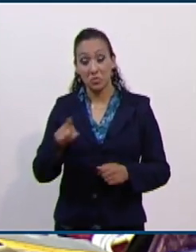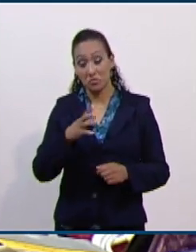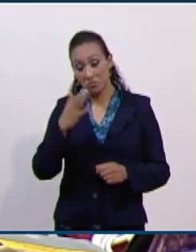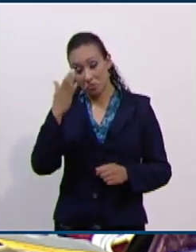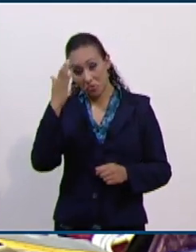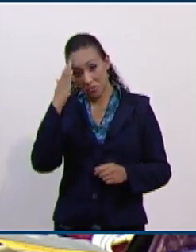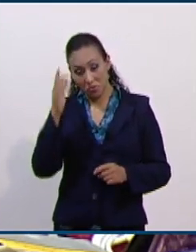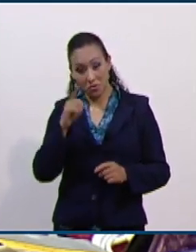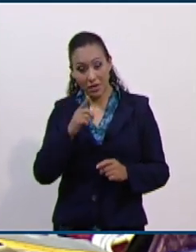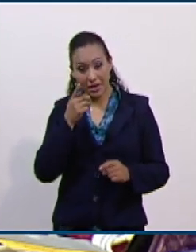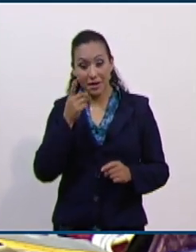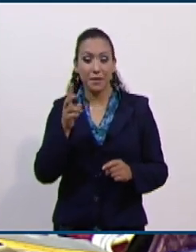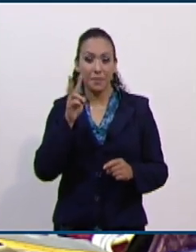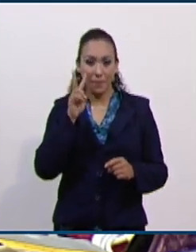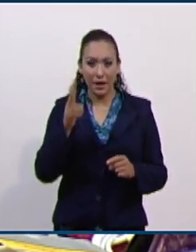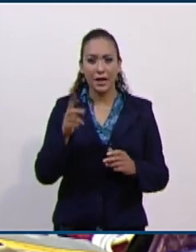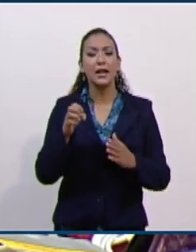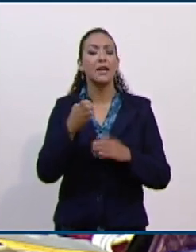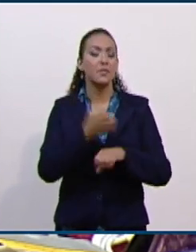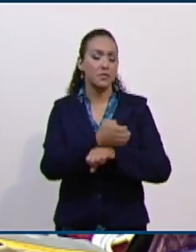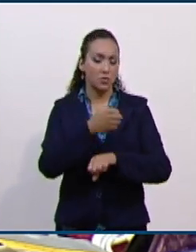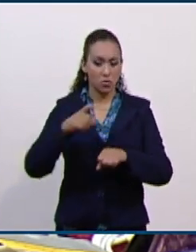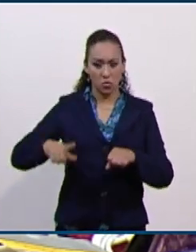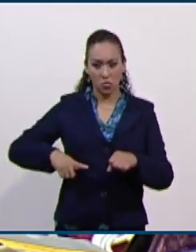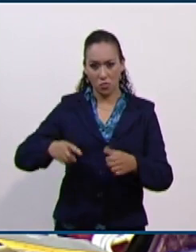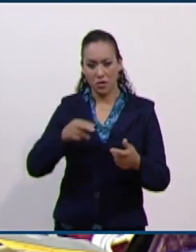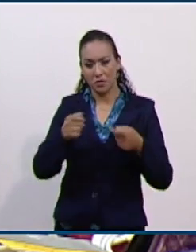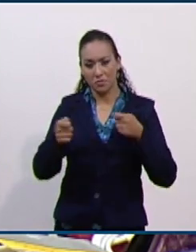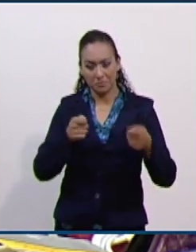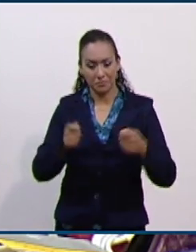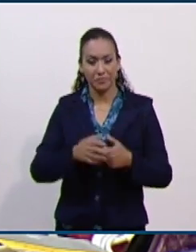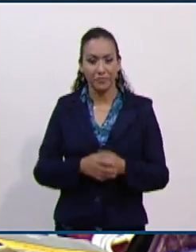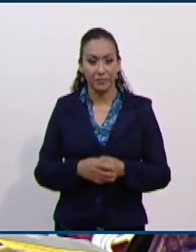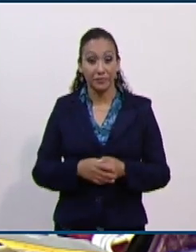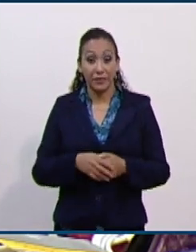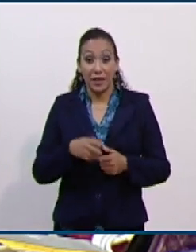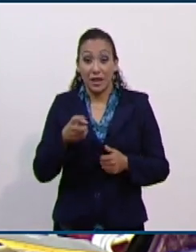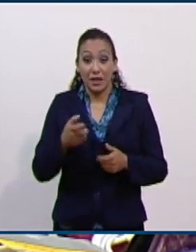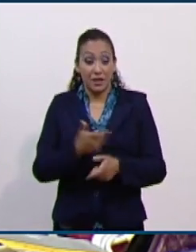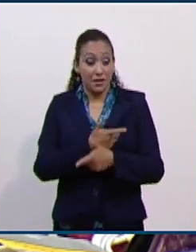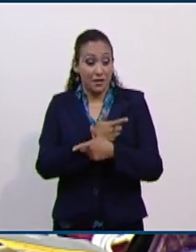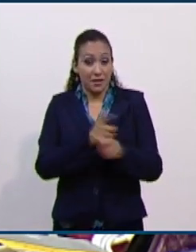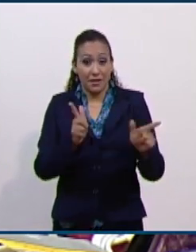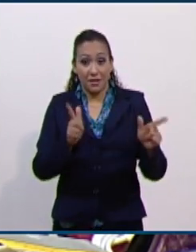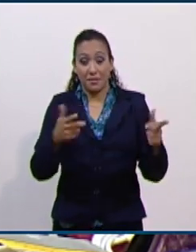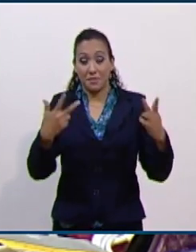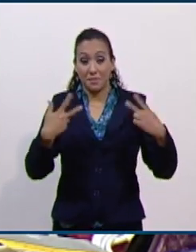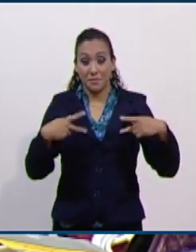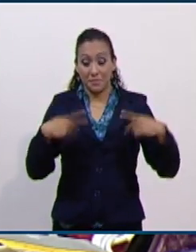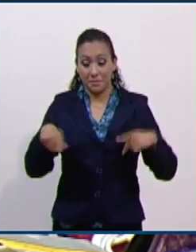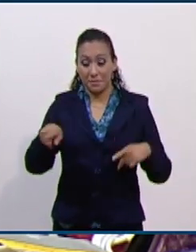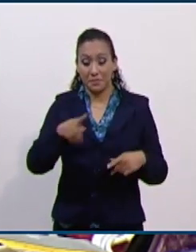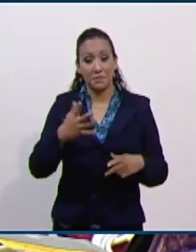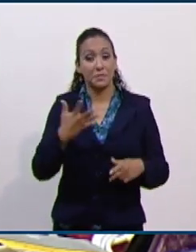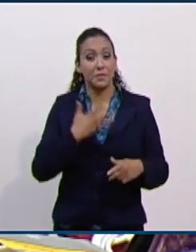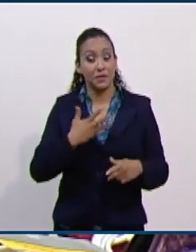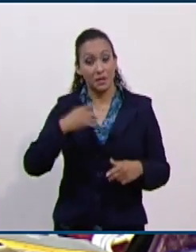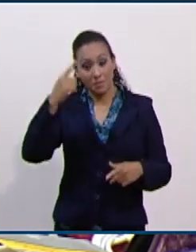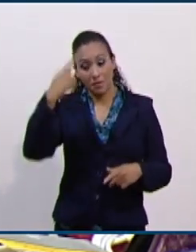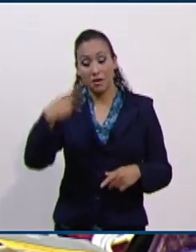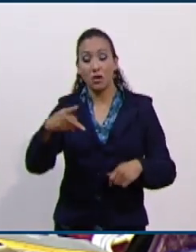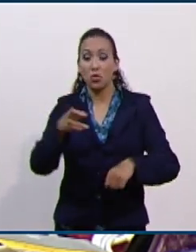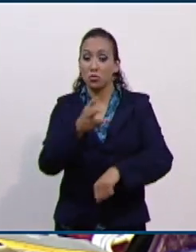o se regule por los estados, es parte de la libertad de configuración con la que cuentan para proceder